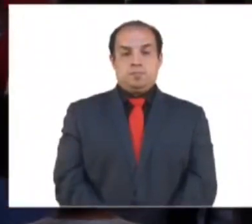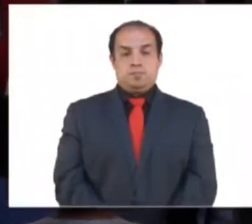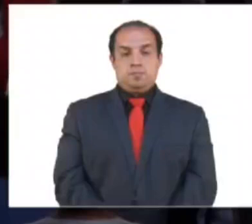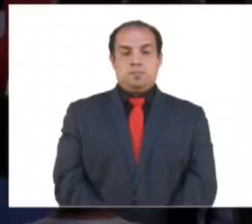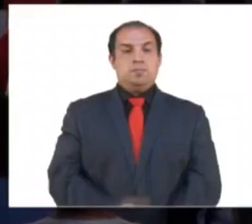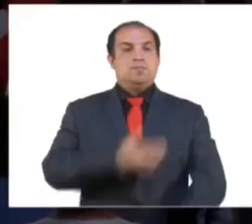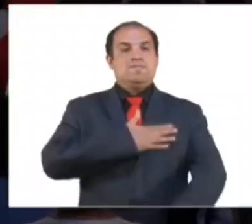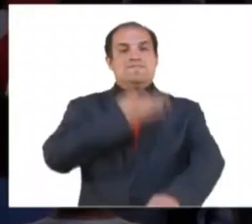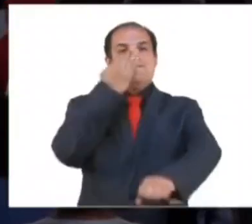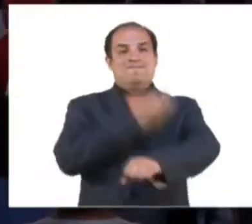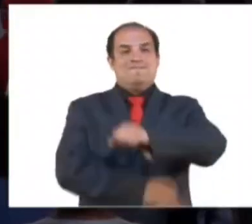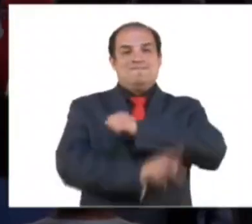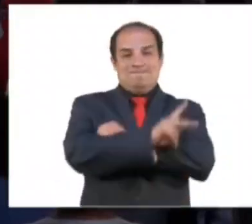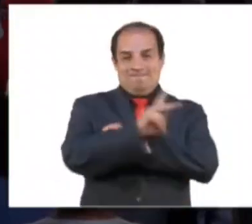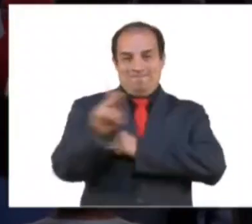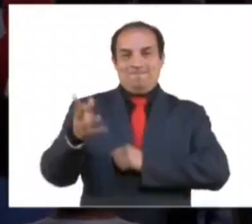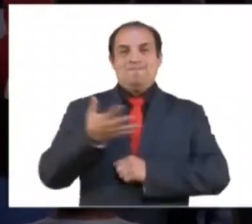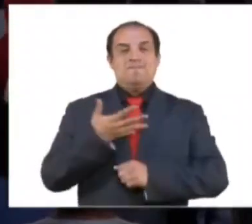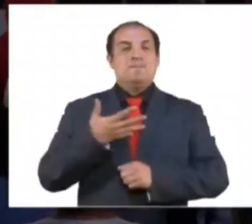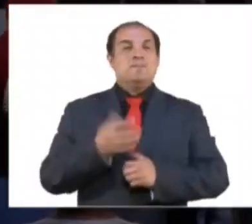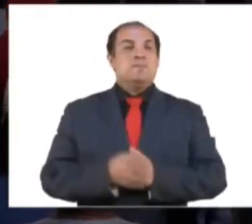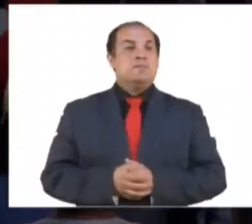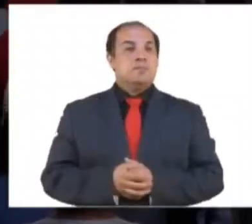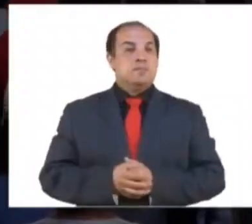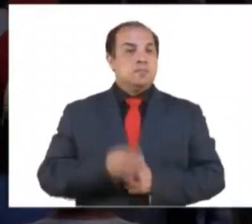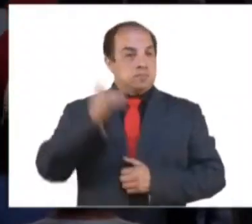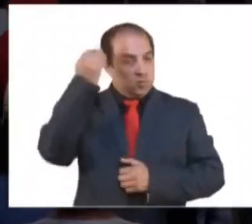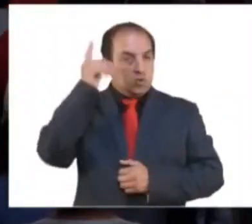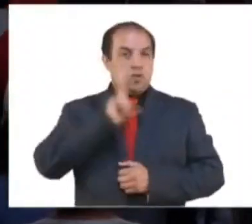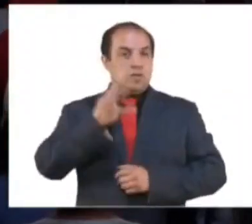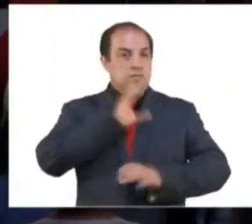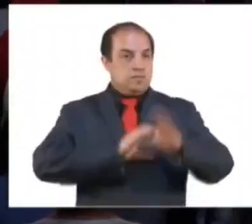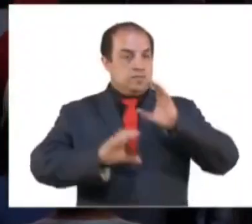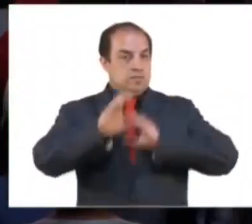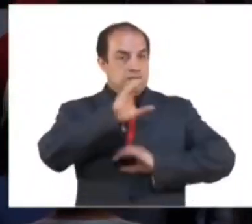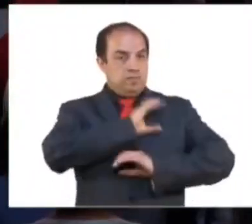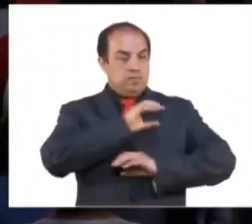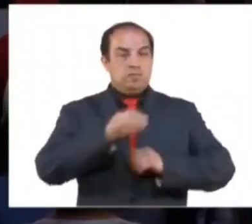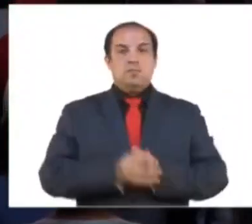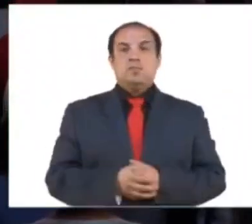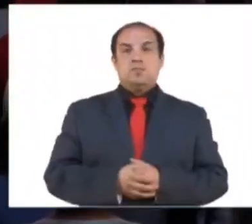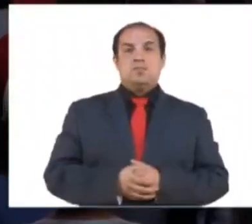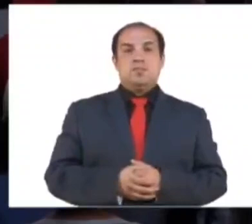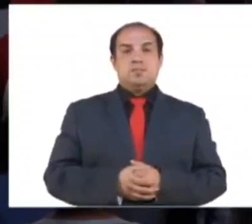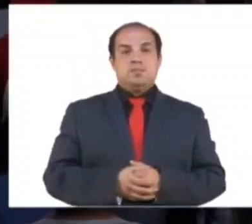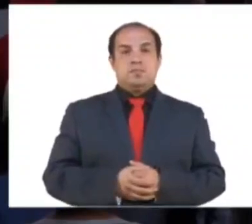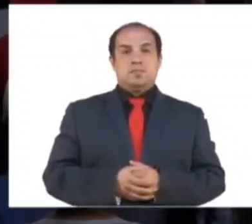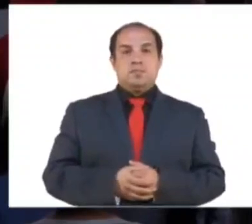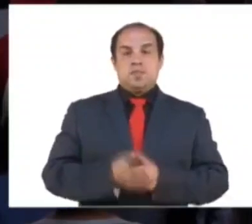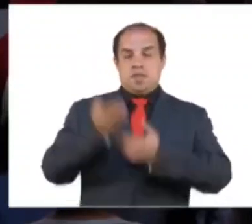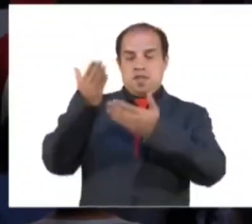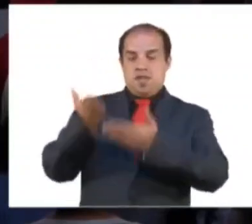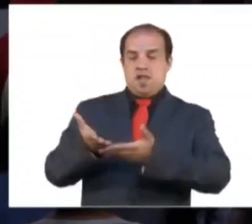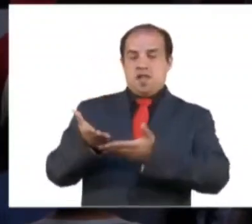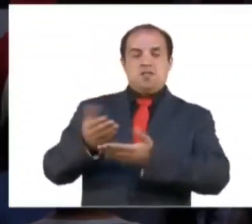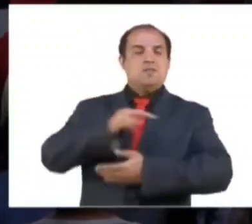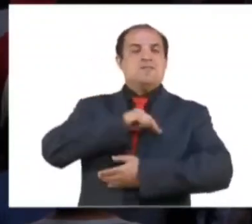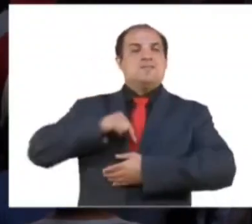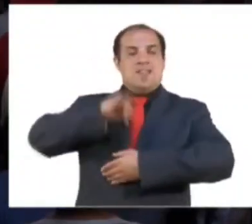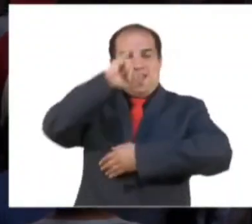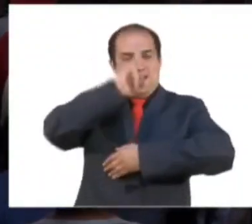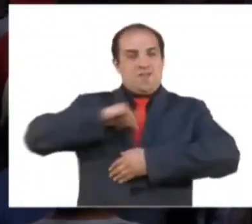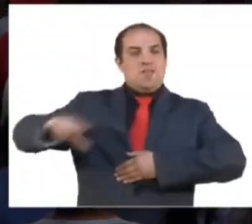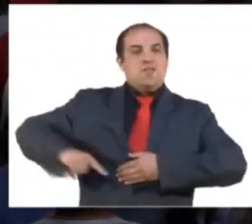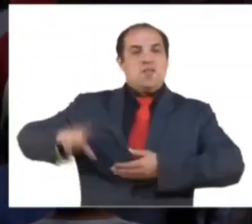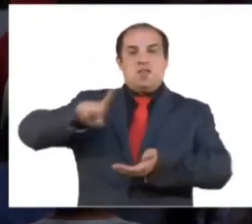Muy buenas tardes, tengan todas y todos ustedes, doctora Claudia Sheinbaum Pardo, nuestra jefa de gobierno en la Ciudad